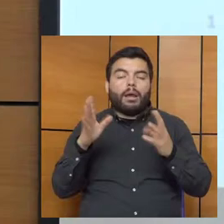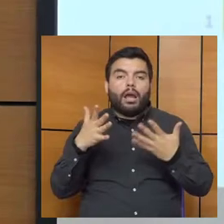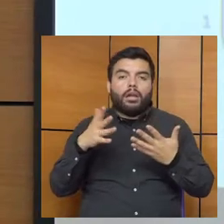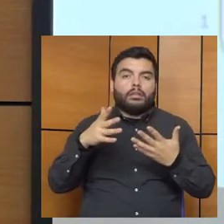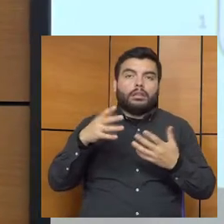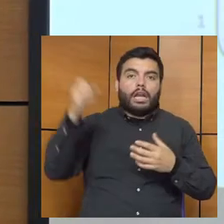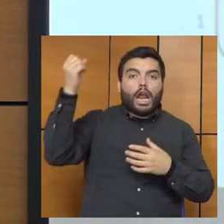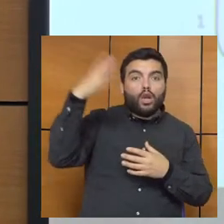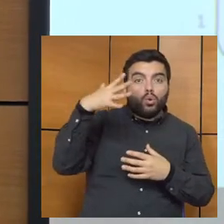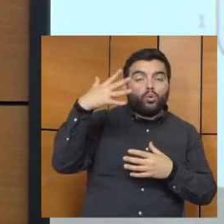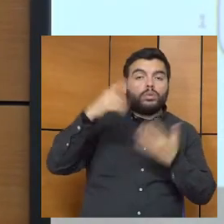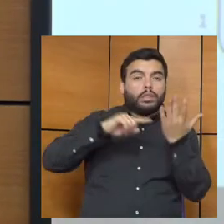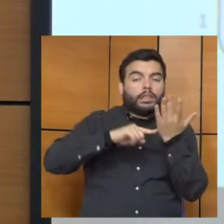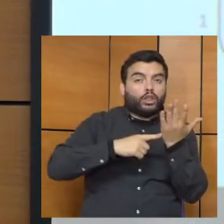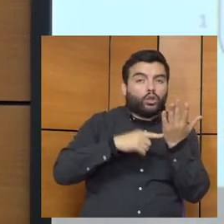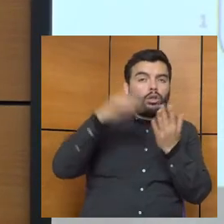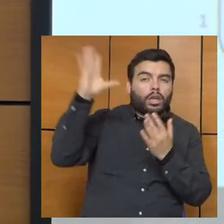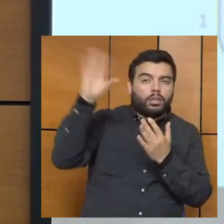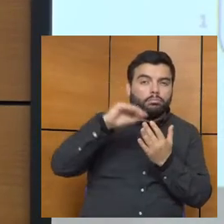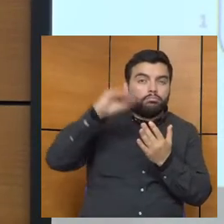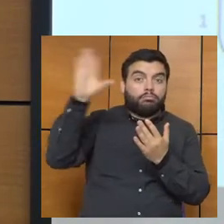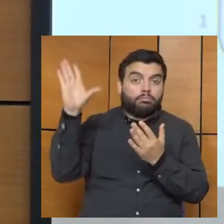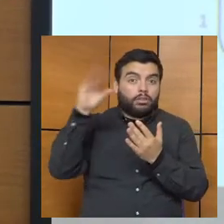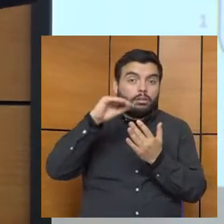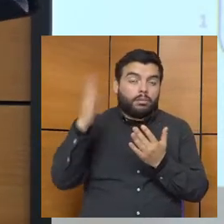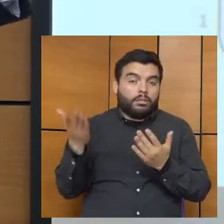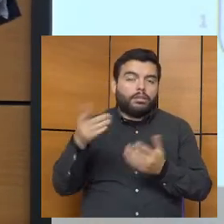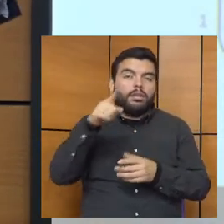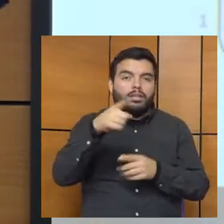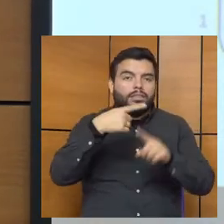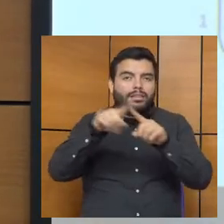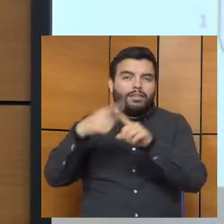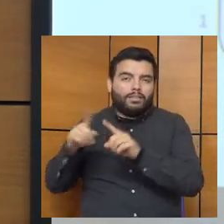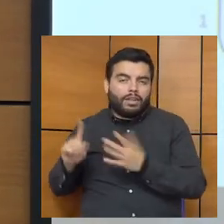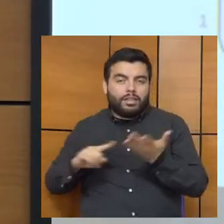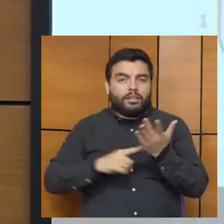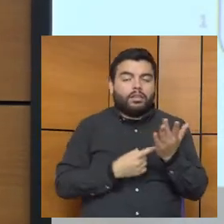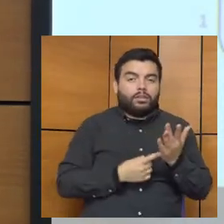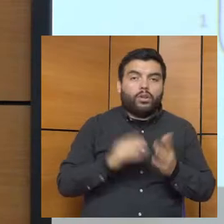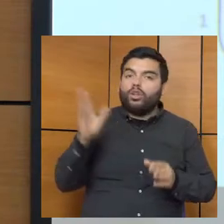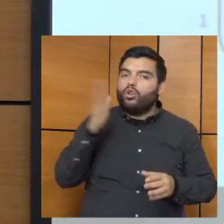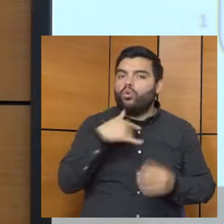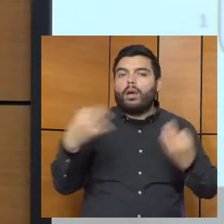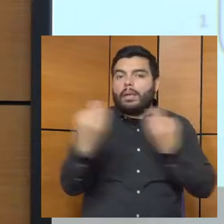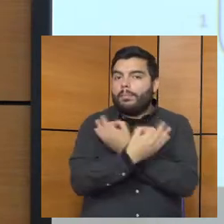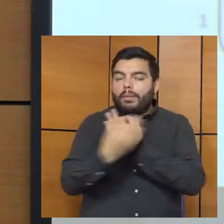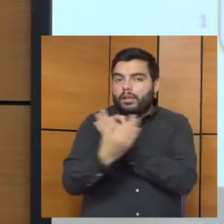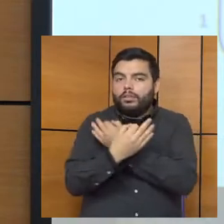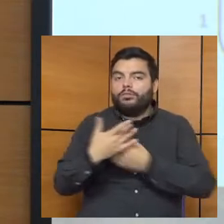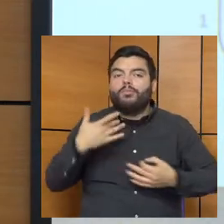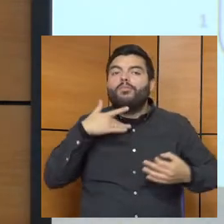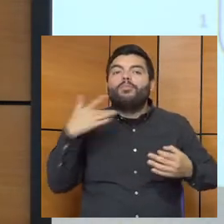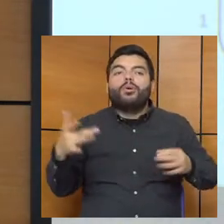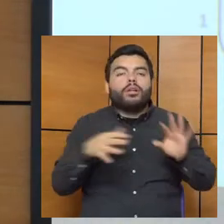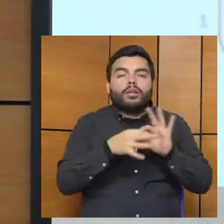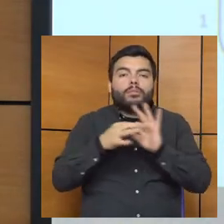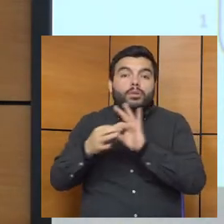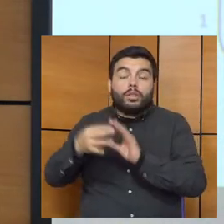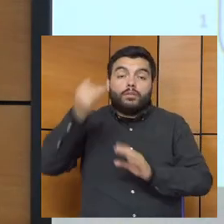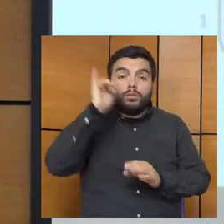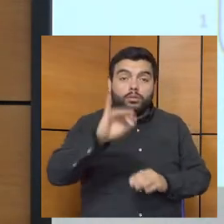Estado. Entonces, si bien para esa otra tecnología no tenemos ninguna explicación todavía por qué se da eso, sí para redes